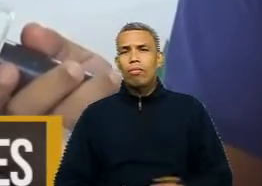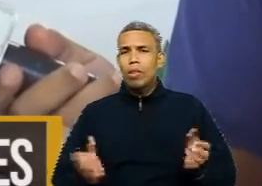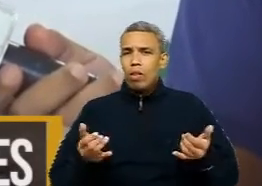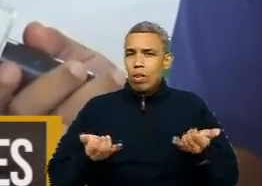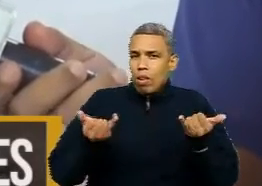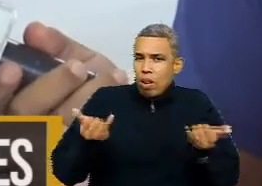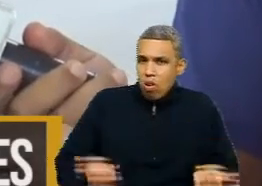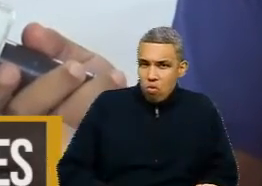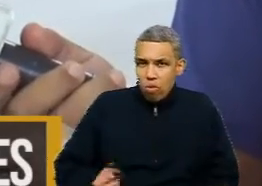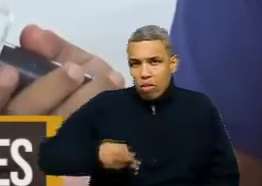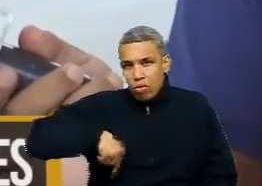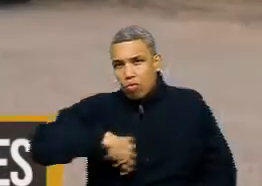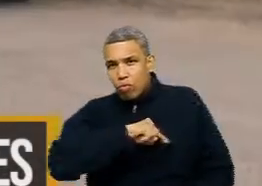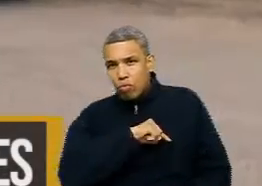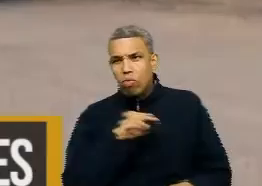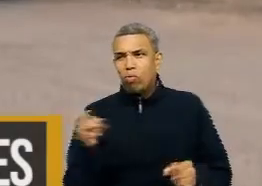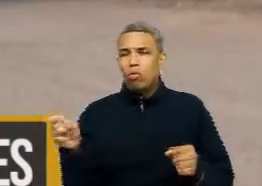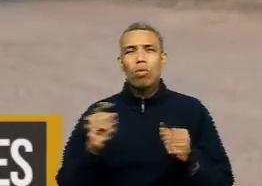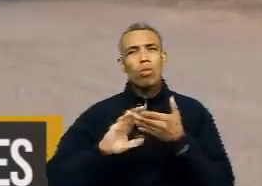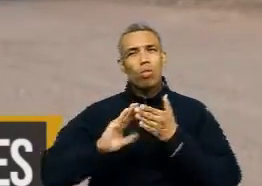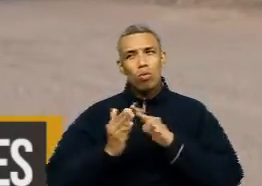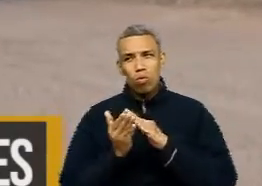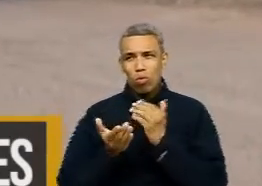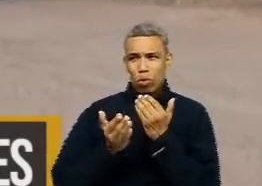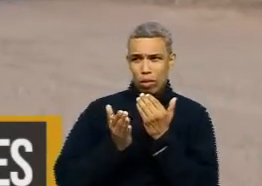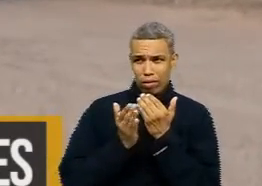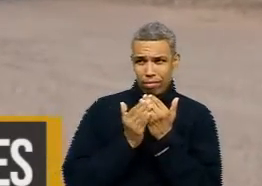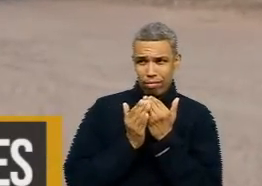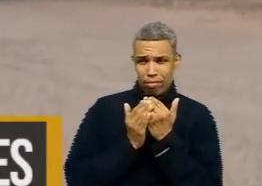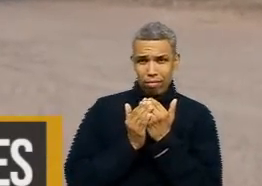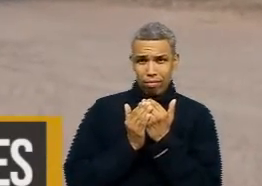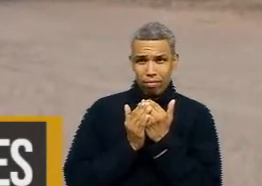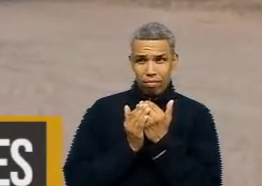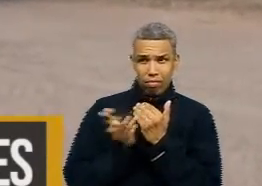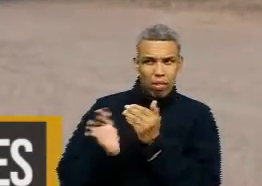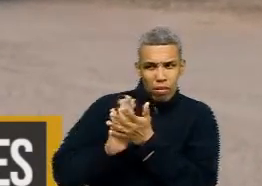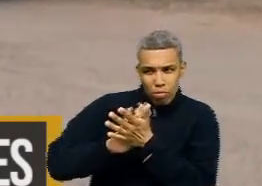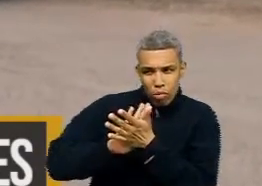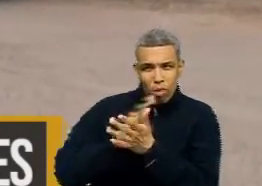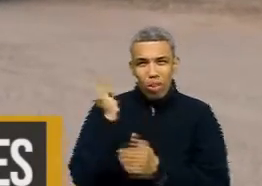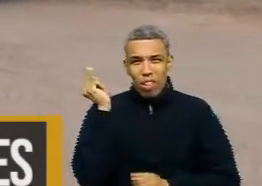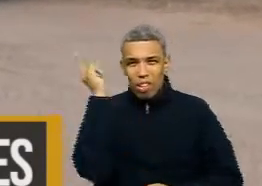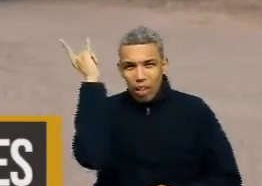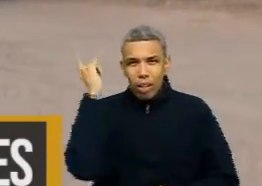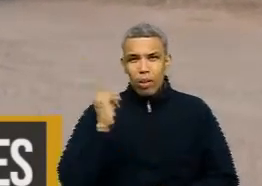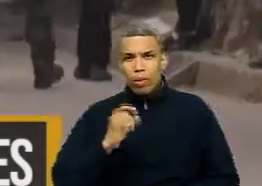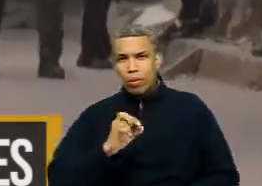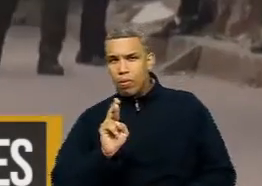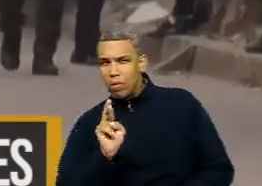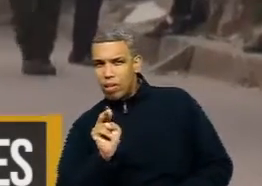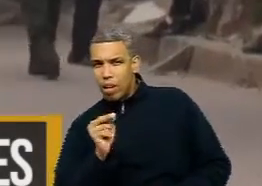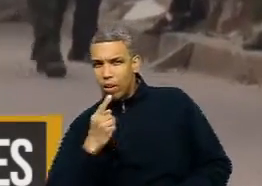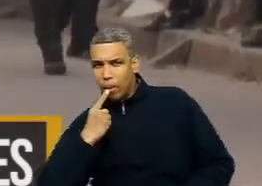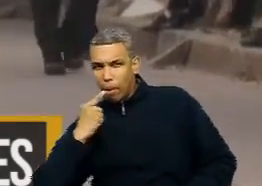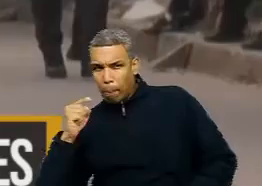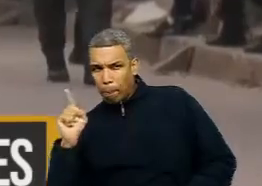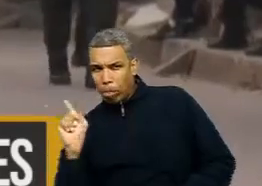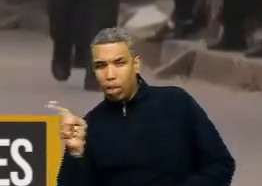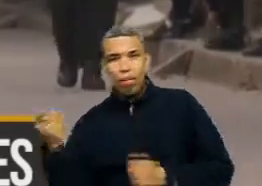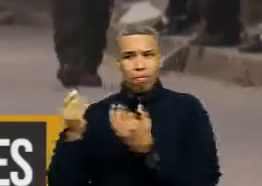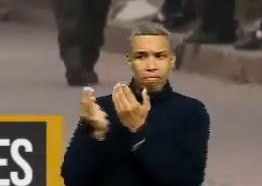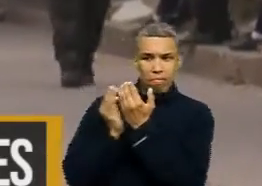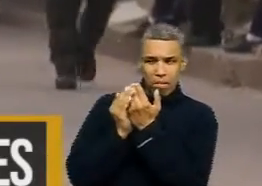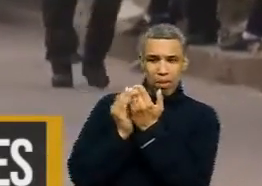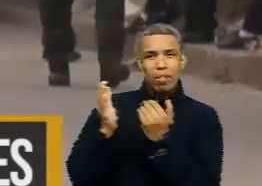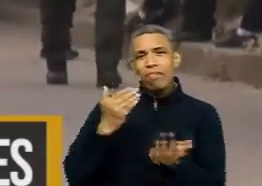confianza de la ciudadanía en las autoridades, pero en lo que más le estamos haciendo nosotros campo es a 2 situaciones.